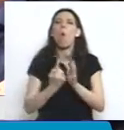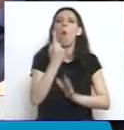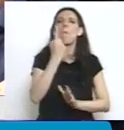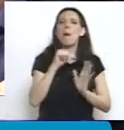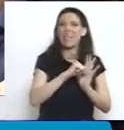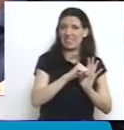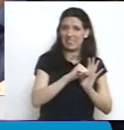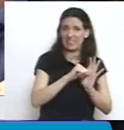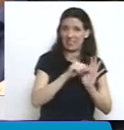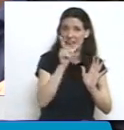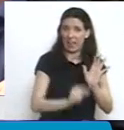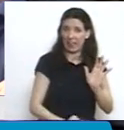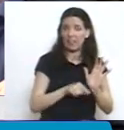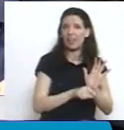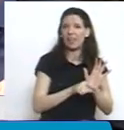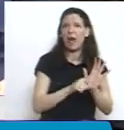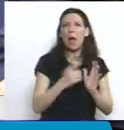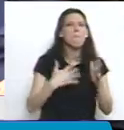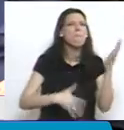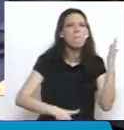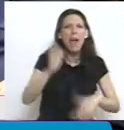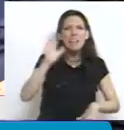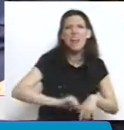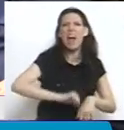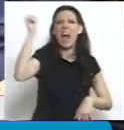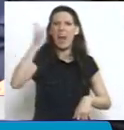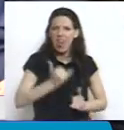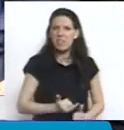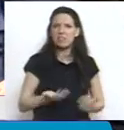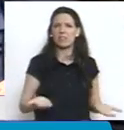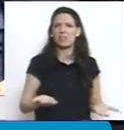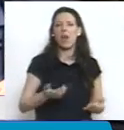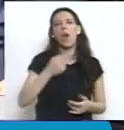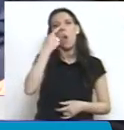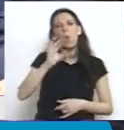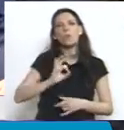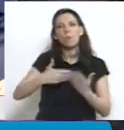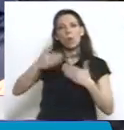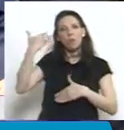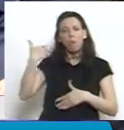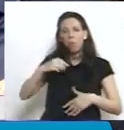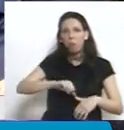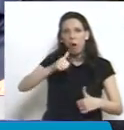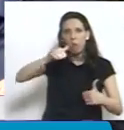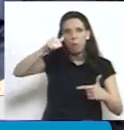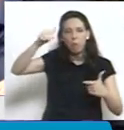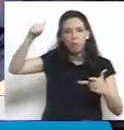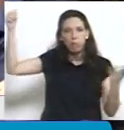Argentina es uno de los países donde los bancos más han ganado en los últimos años.